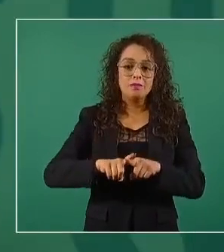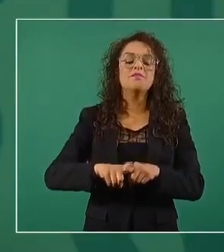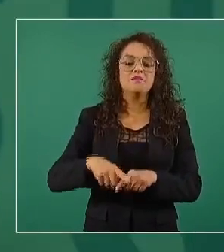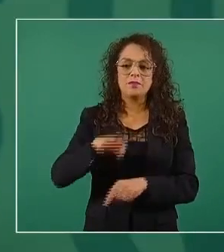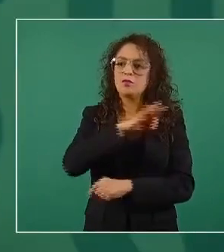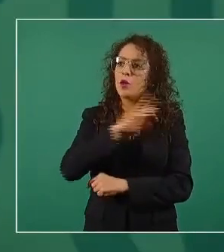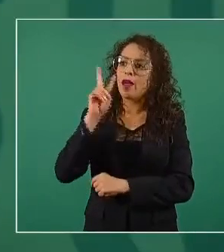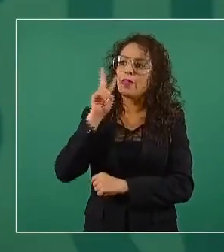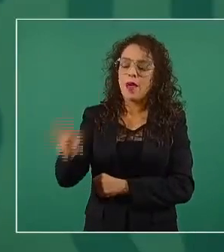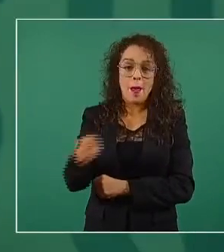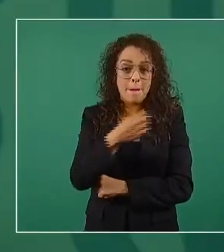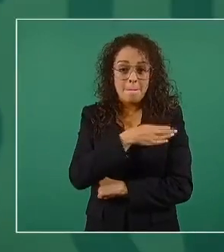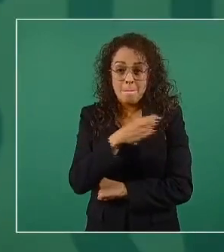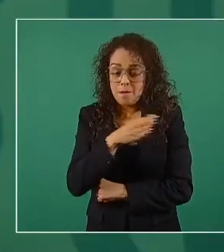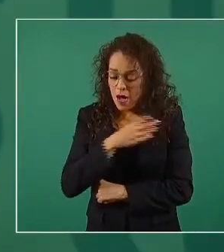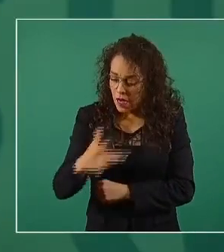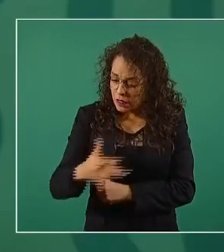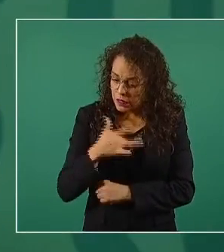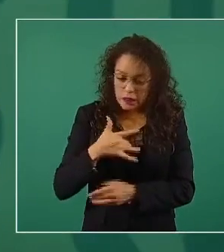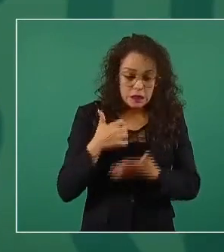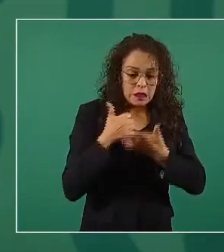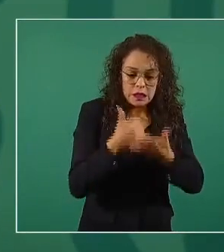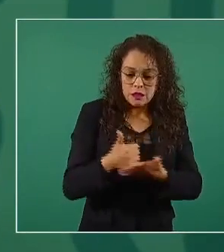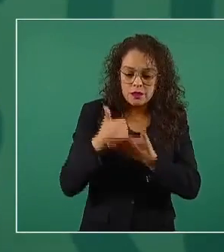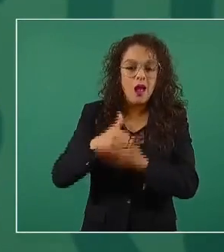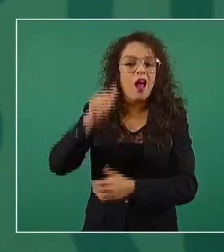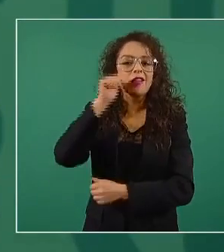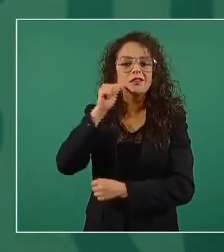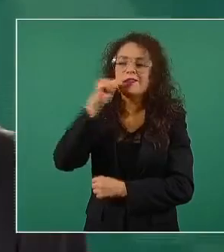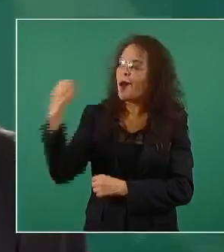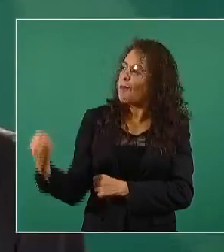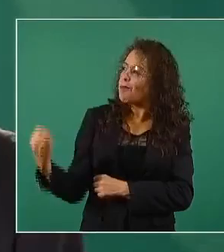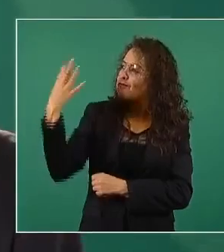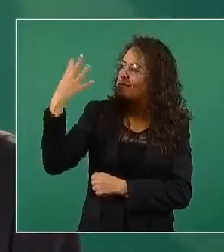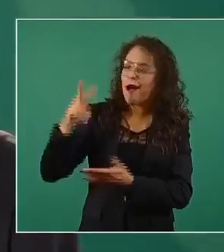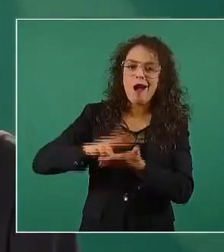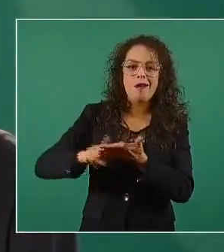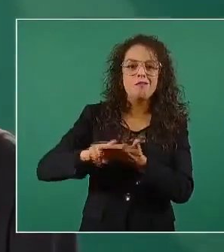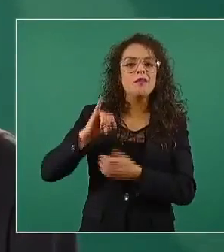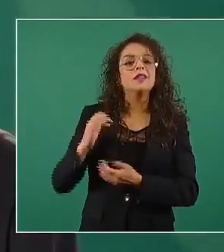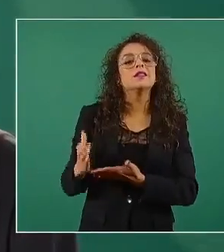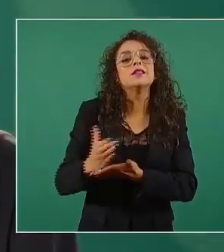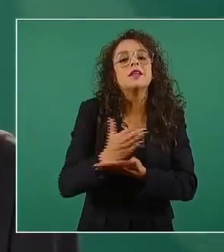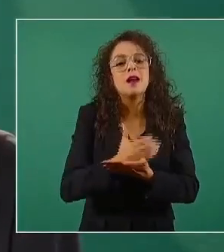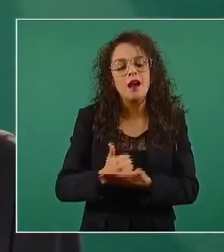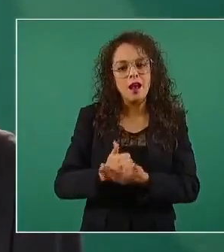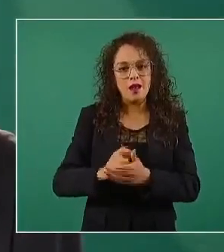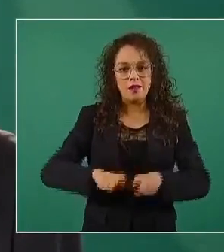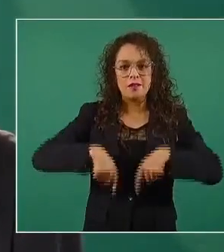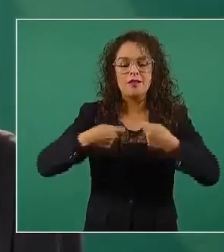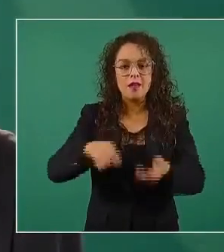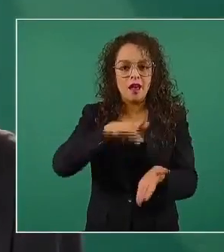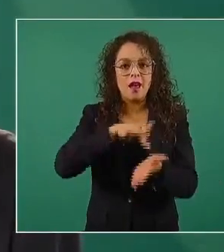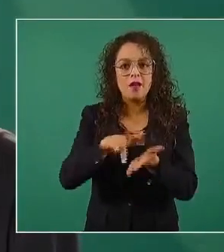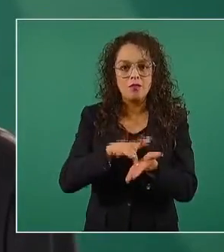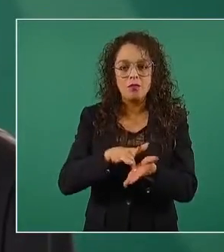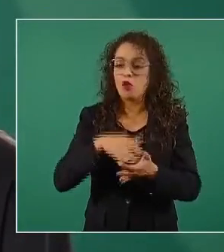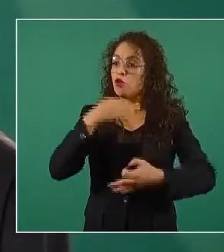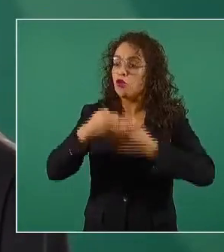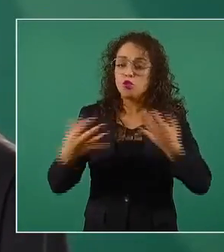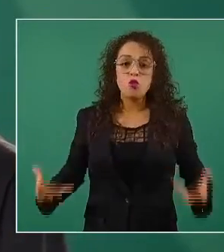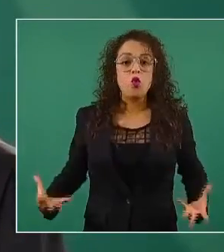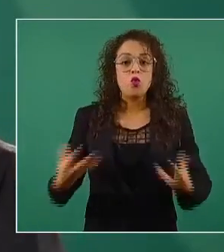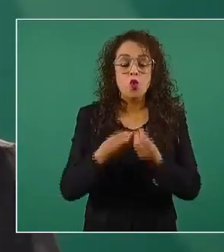verde. Cuando hay honestidad en el amor por el país, gobierno y sociedad, podemos trabajar unidos y